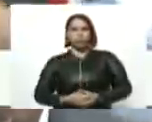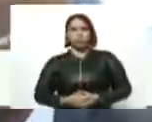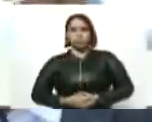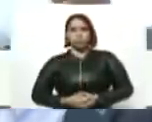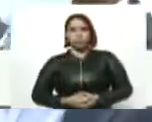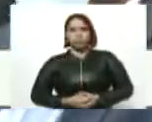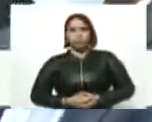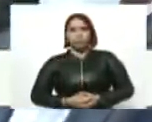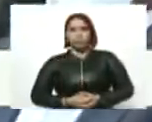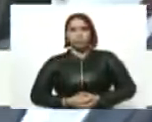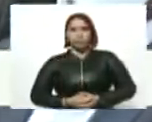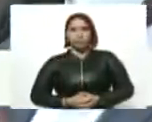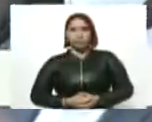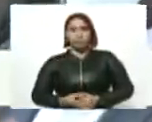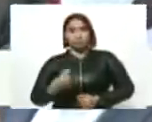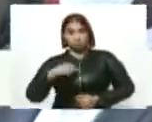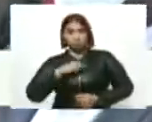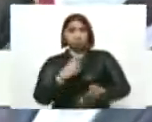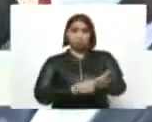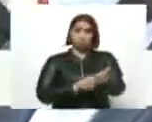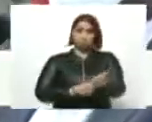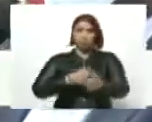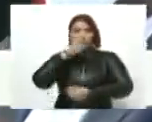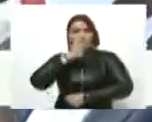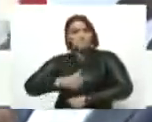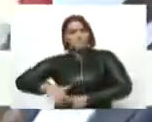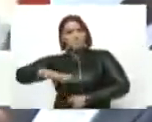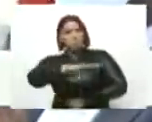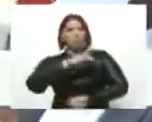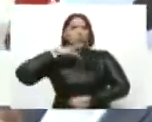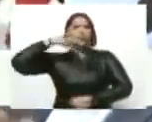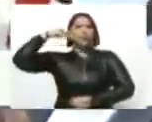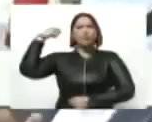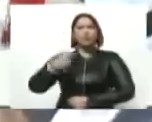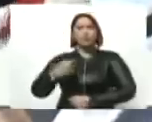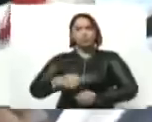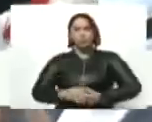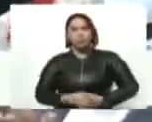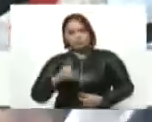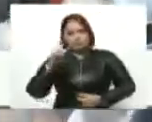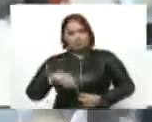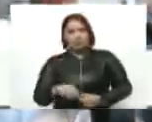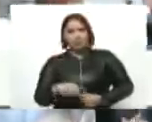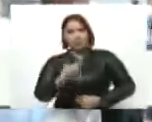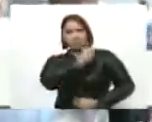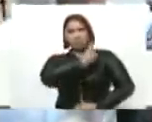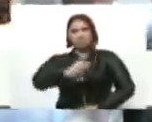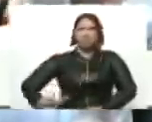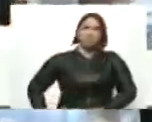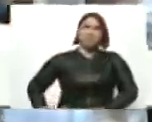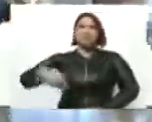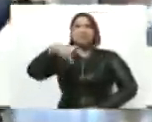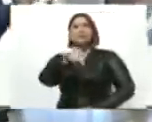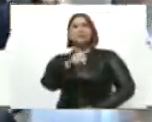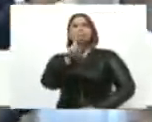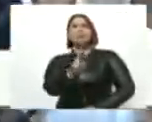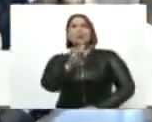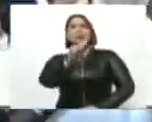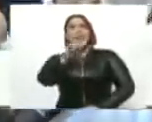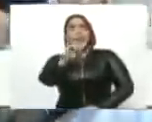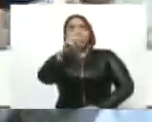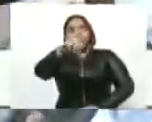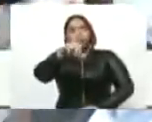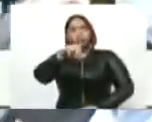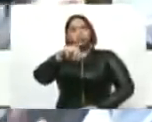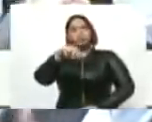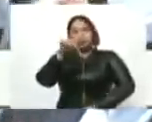nuestra hermandad y solidaridad con el pueblo de Rusia, con su presidente Vladimir Putin, que defienden